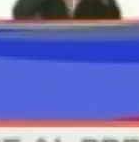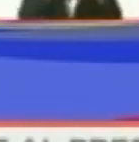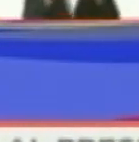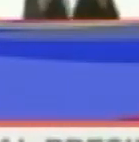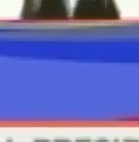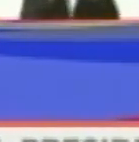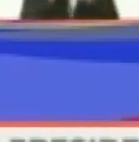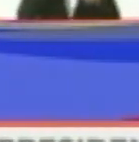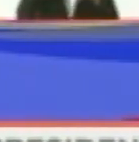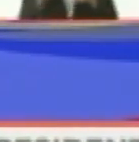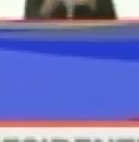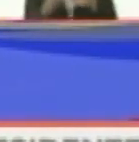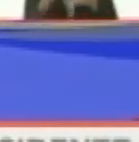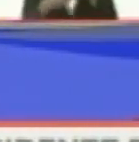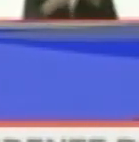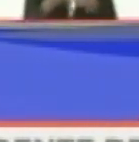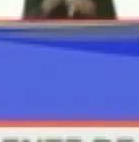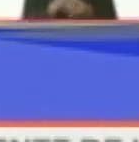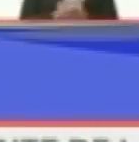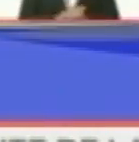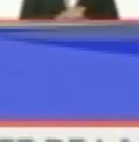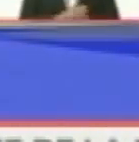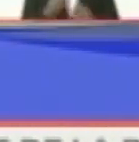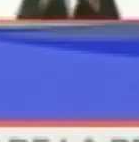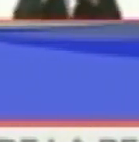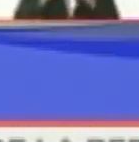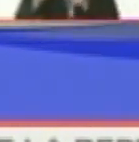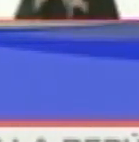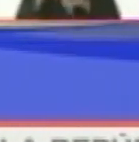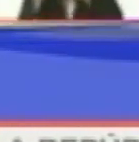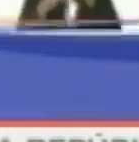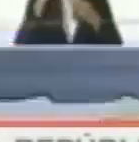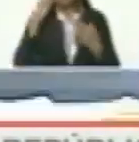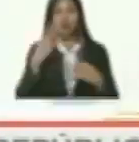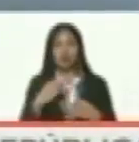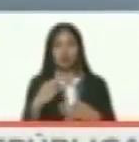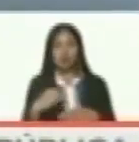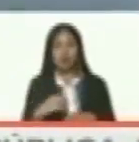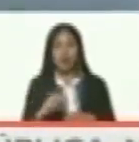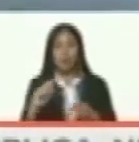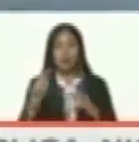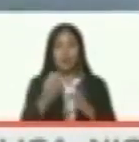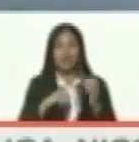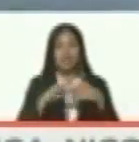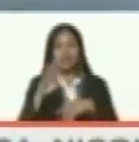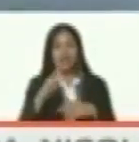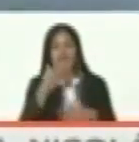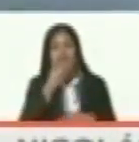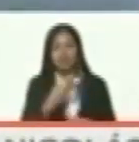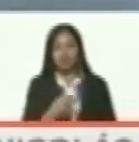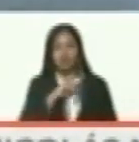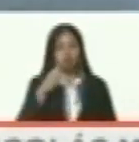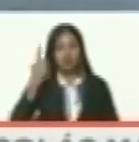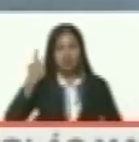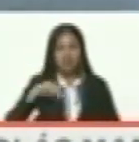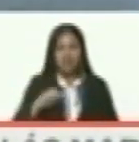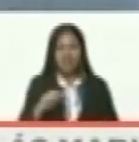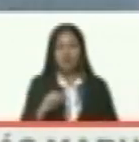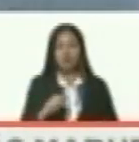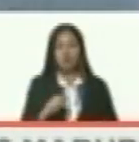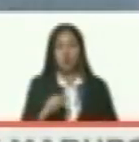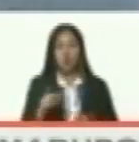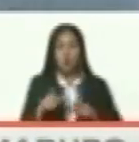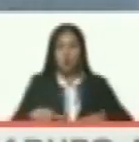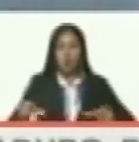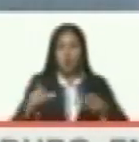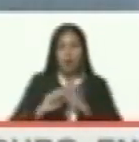el PER-CPM que llaman ellos, coincide en que realmente en la primera quincena de diciembre tenemos el